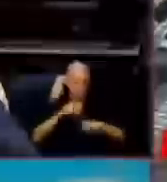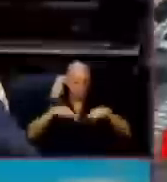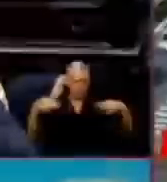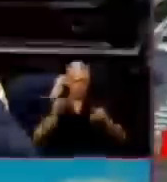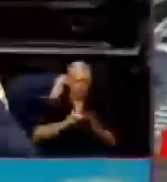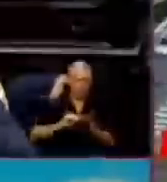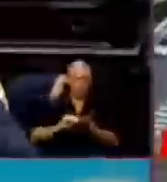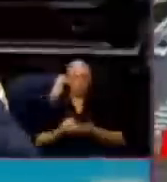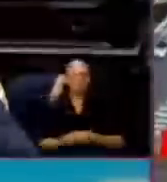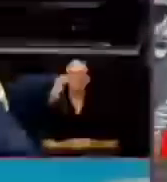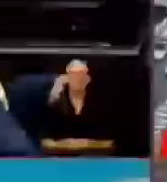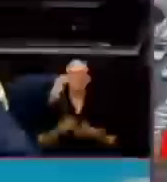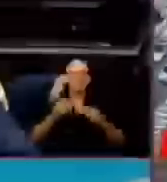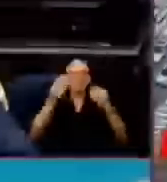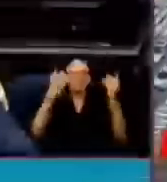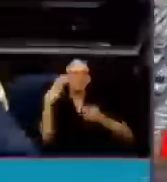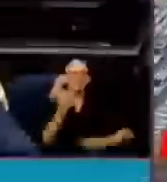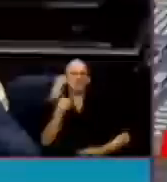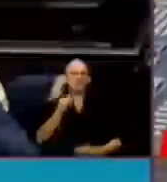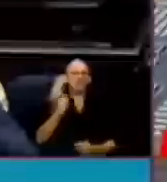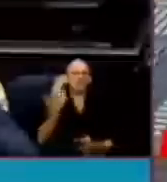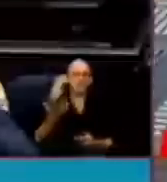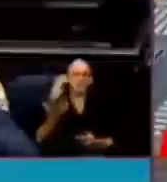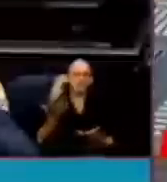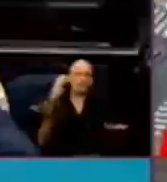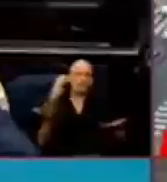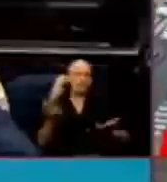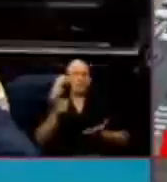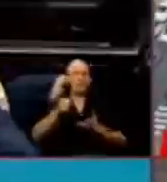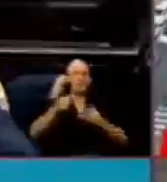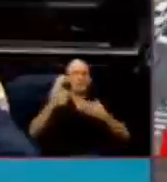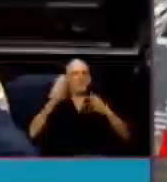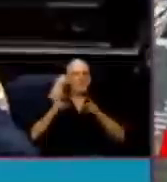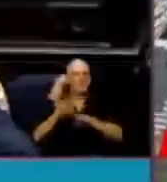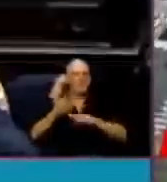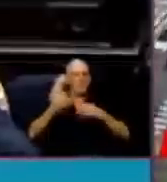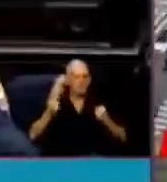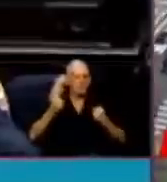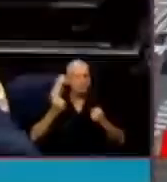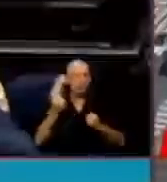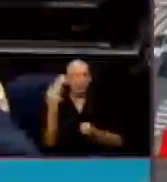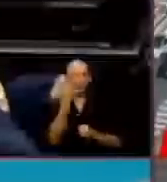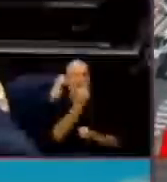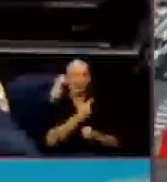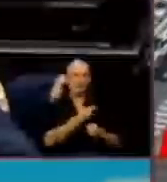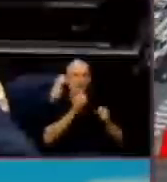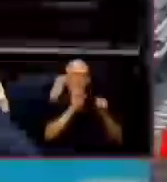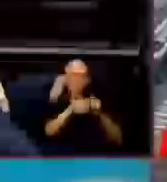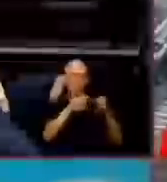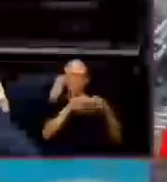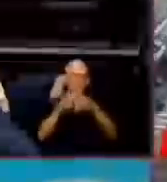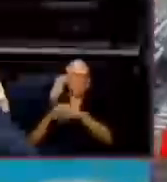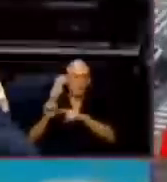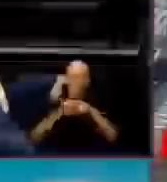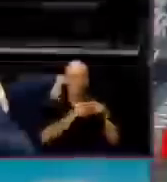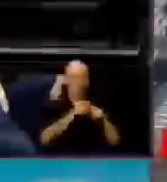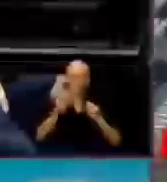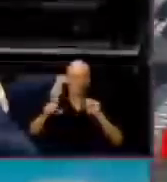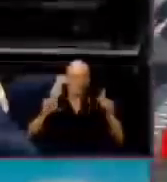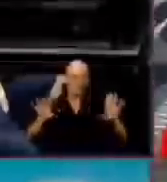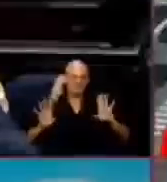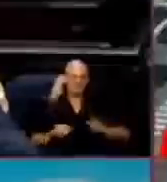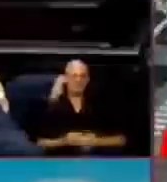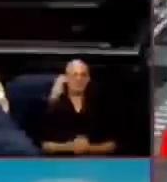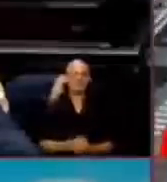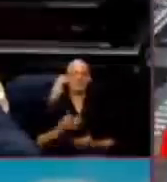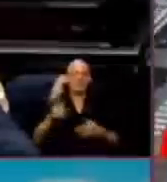en cualquier otro lado del mundo. Ojalá, yo te planteaba el punto respecto a que es muy atendible los planteos ideológicos y lo que se ve respecto a los